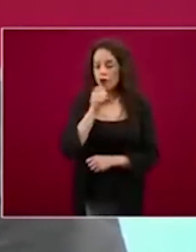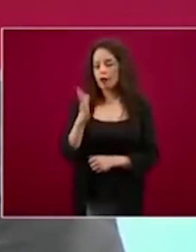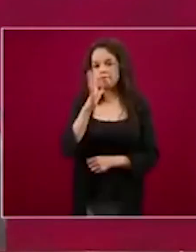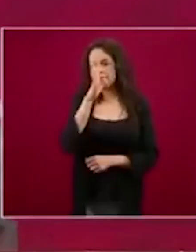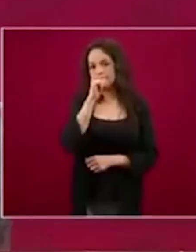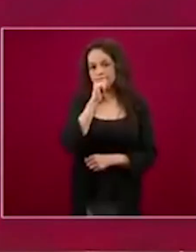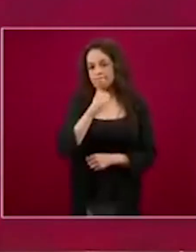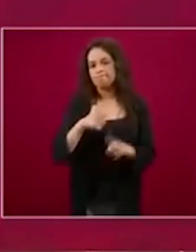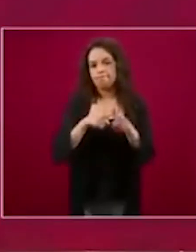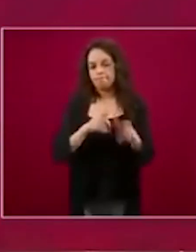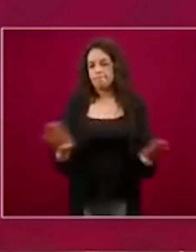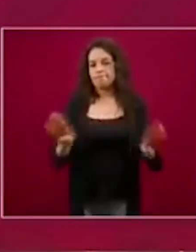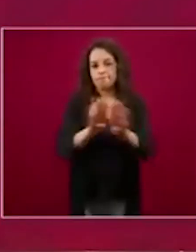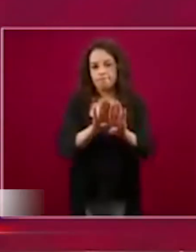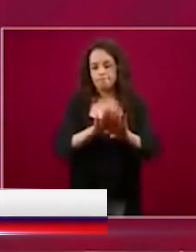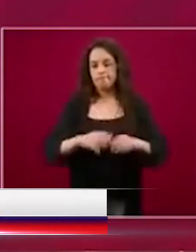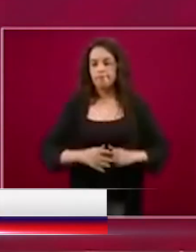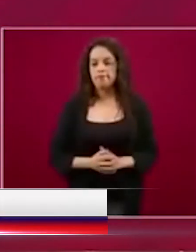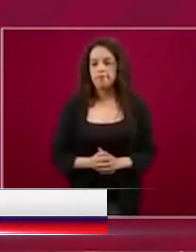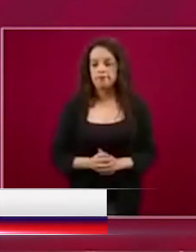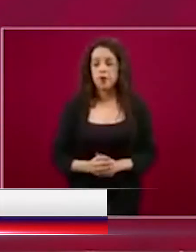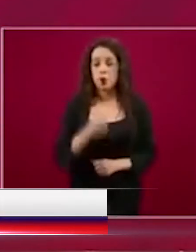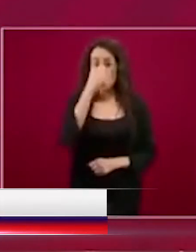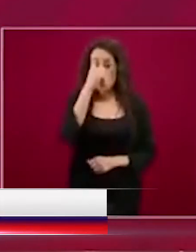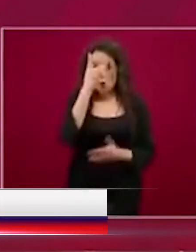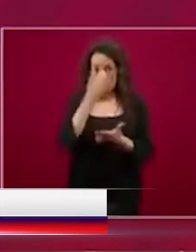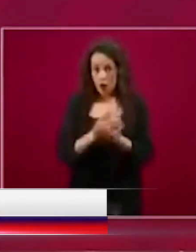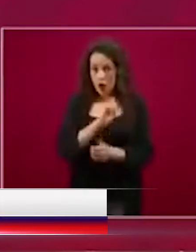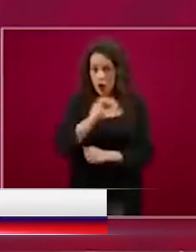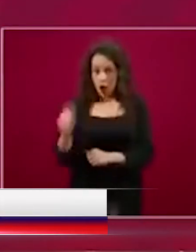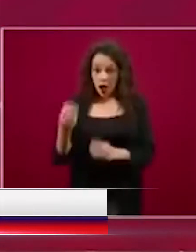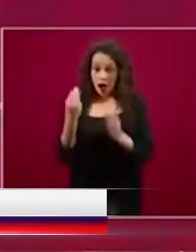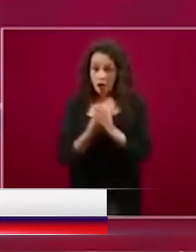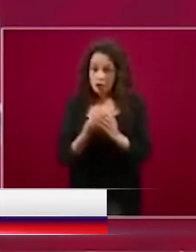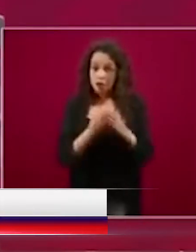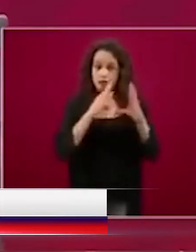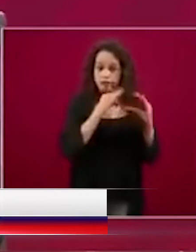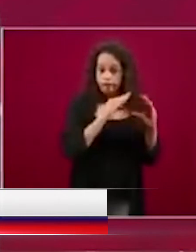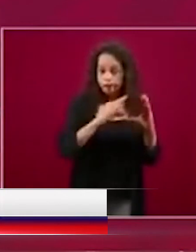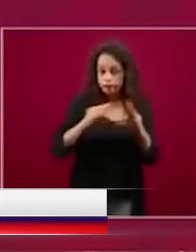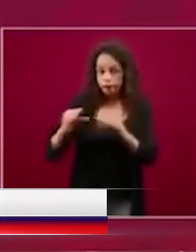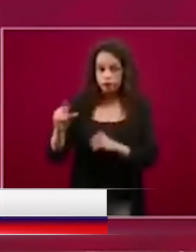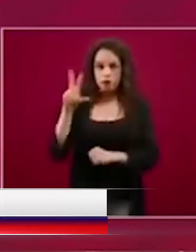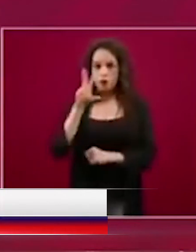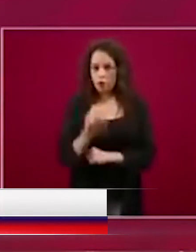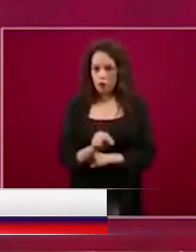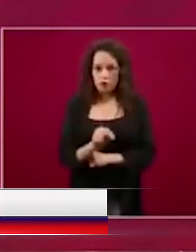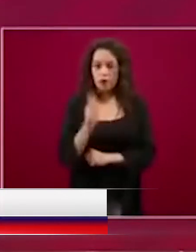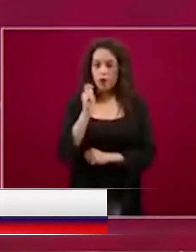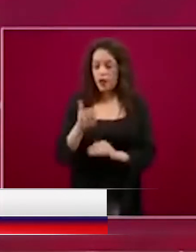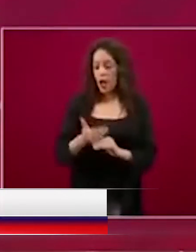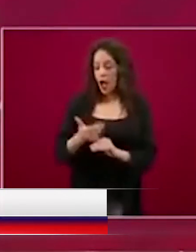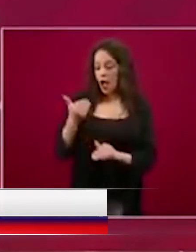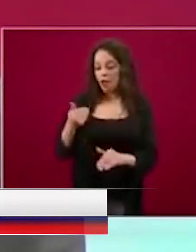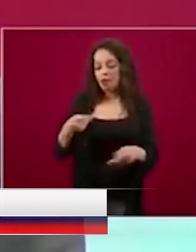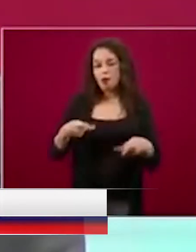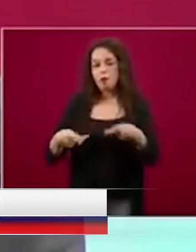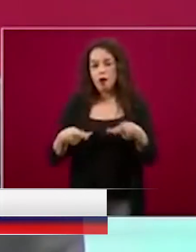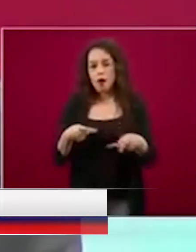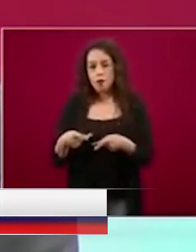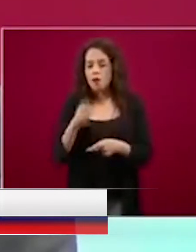me refiero no solo a clases, me refiero también a toda la preparación previa a las clases, que es